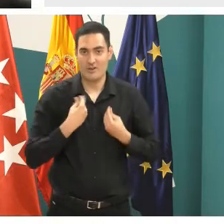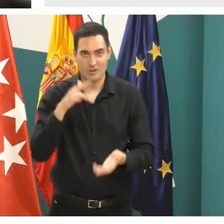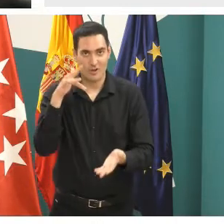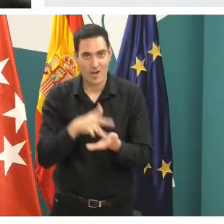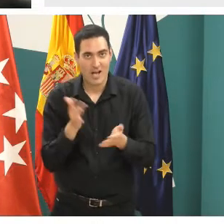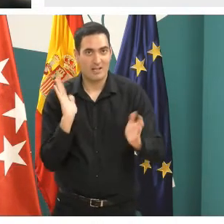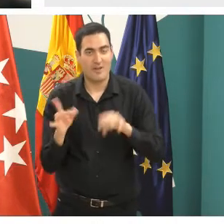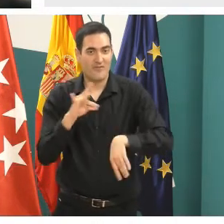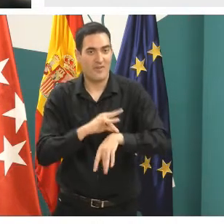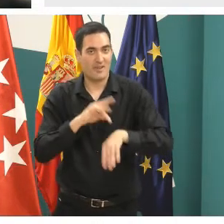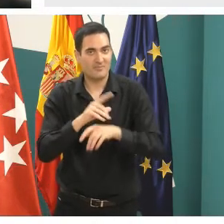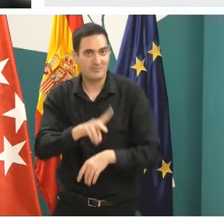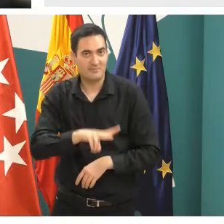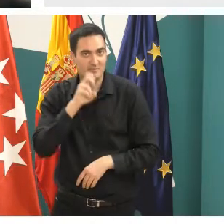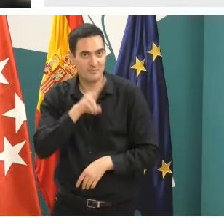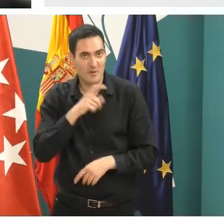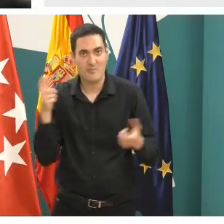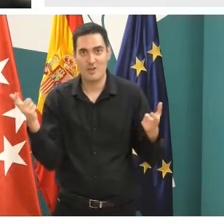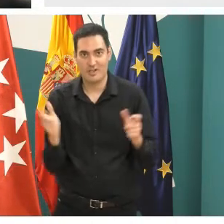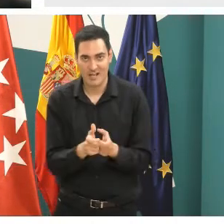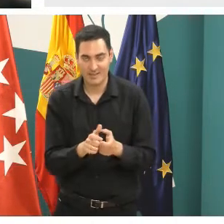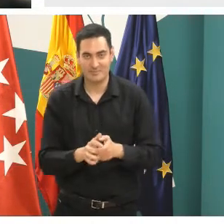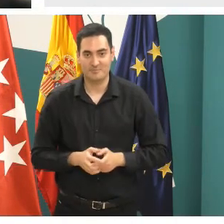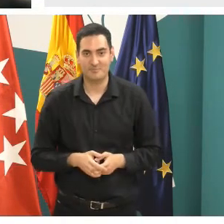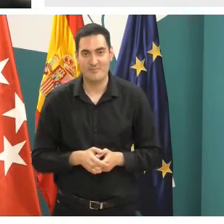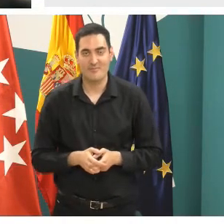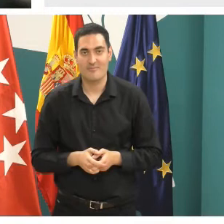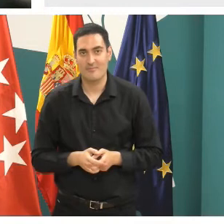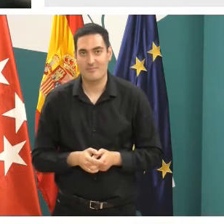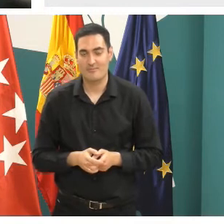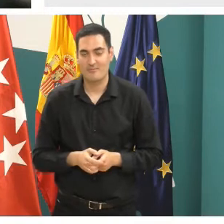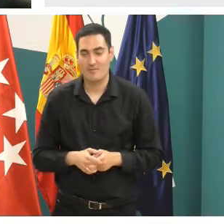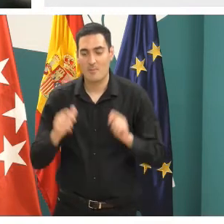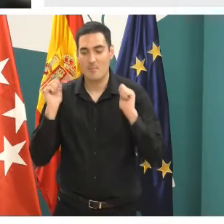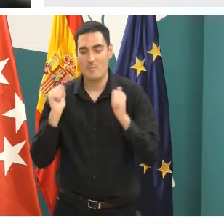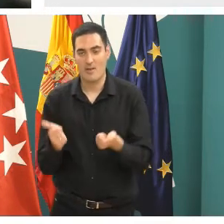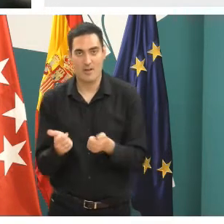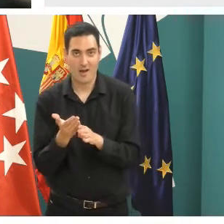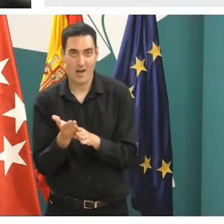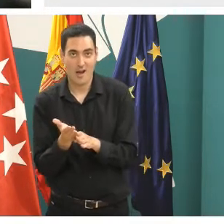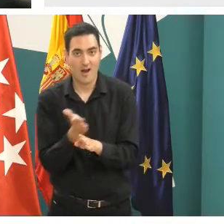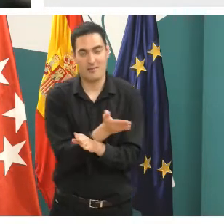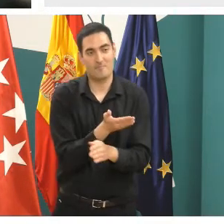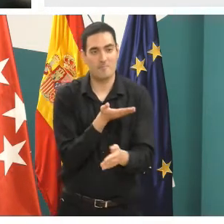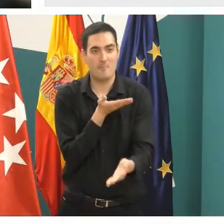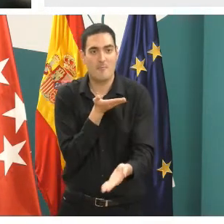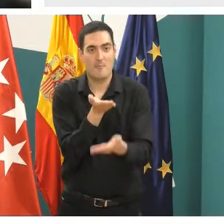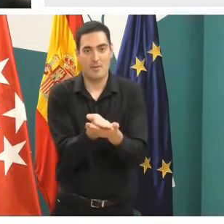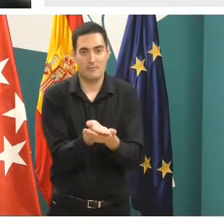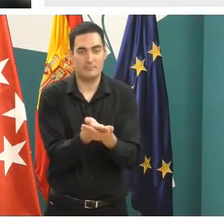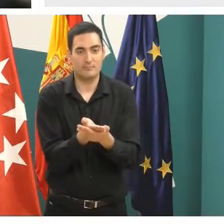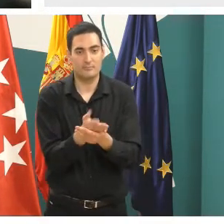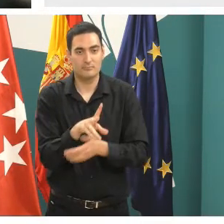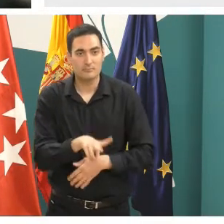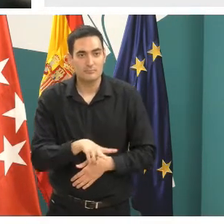tratamiento de las enfermedades respiratorias minoritarias. Y antes de empezar, pues os voy a pedir que me dejéis respirar